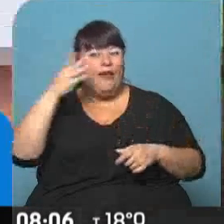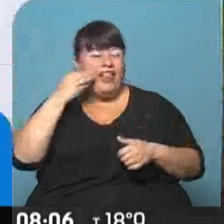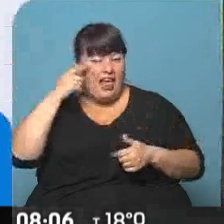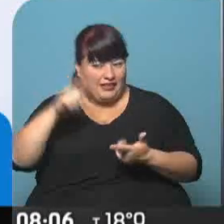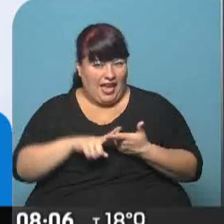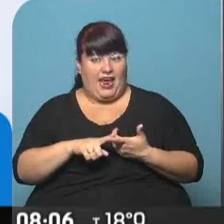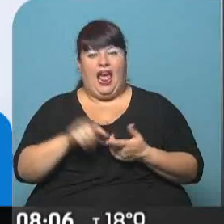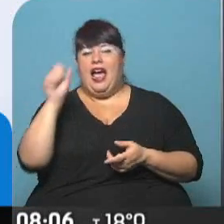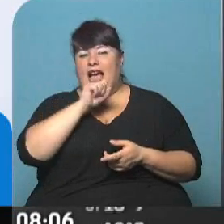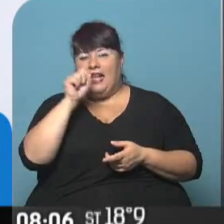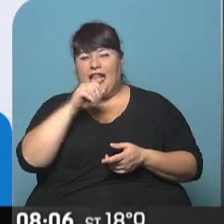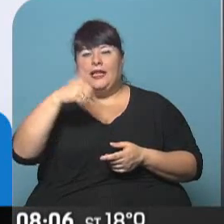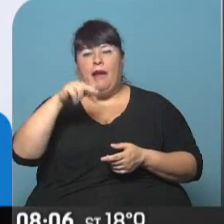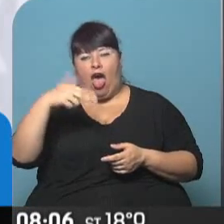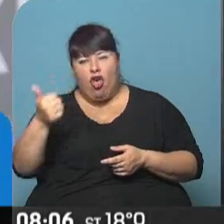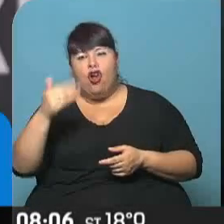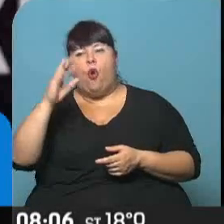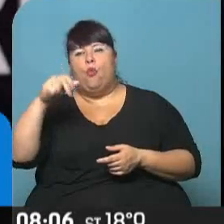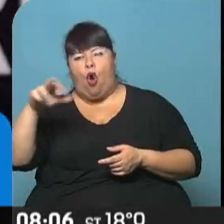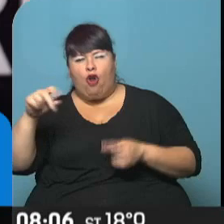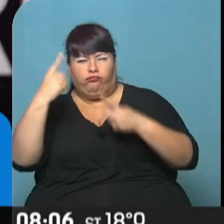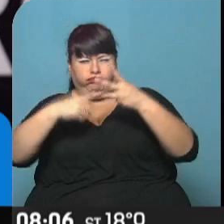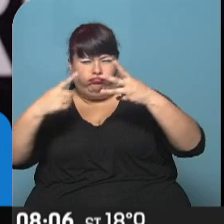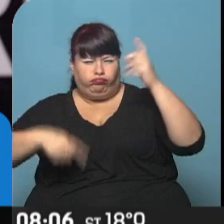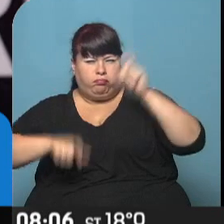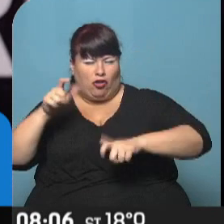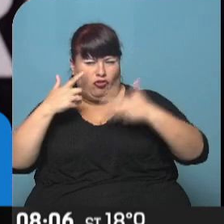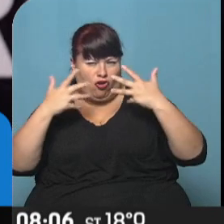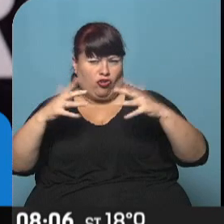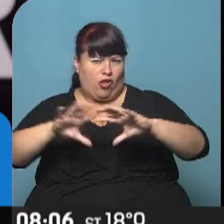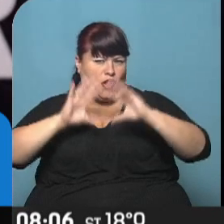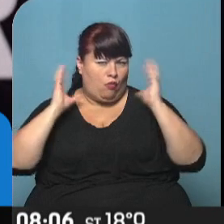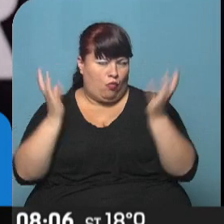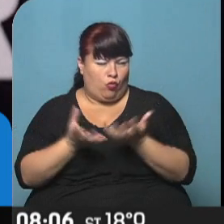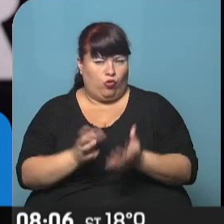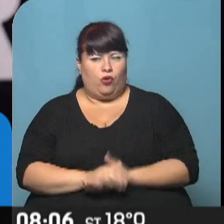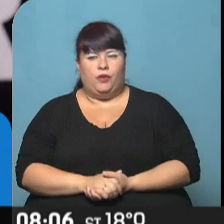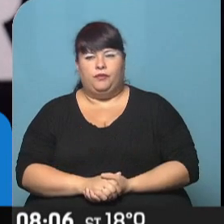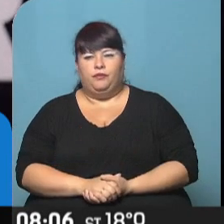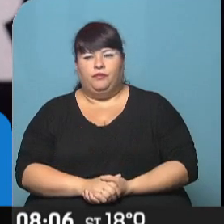Bretaña, los cantantes Madonna y Bono, entre otras personalidades internacionales.